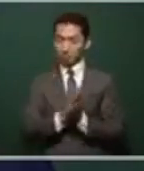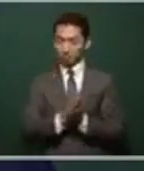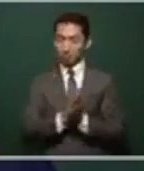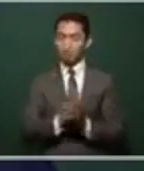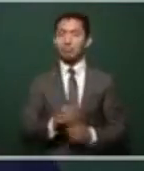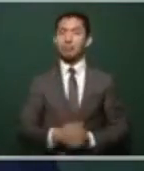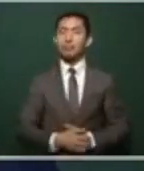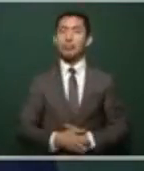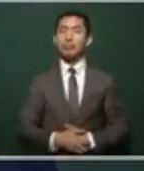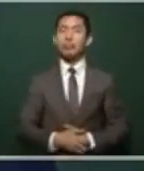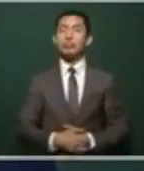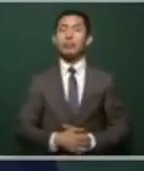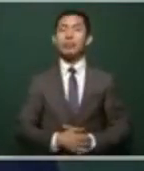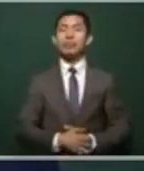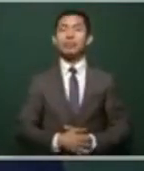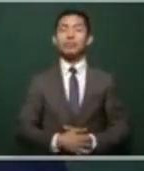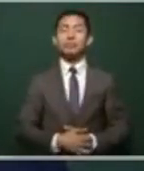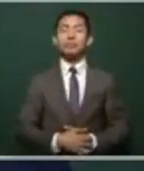antes